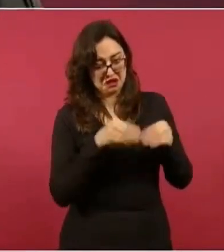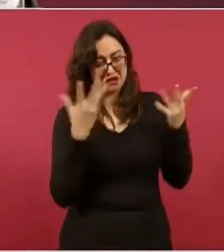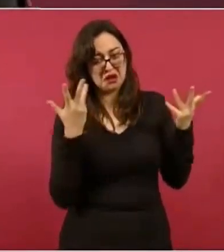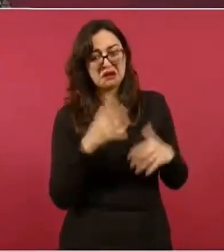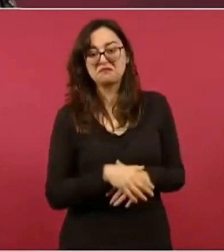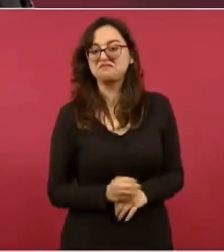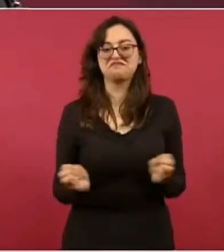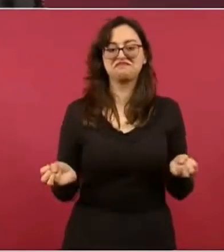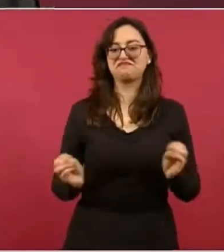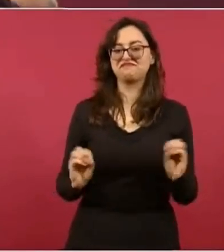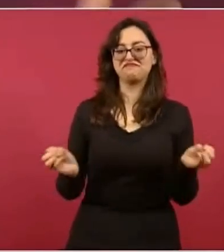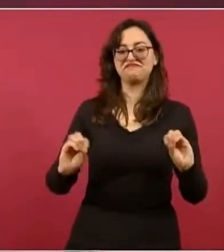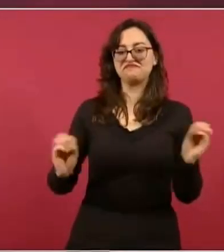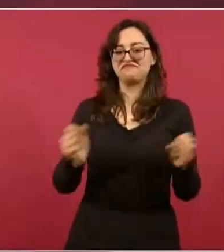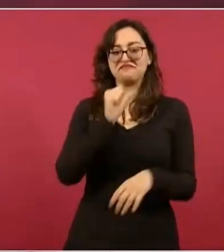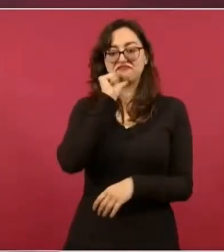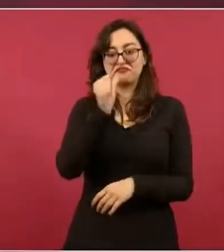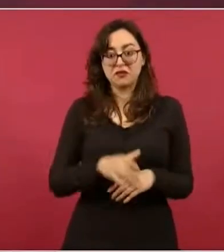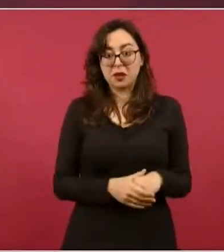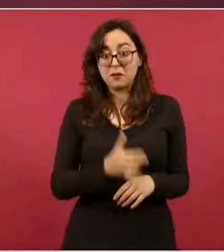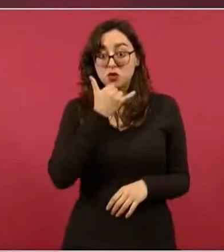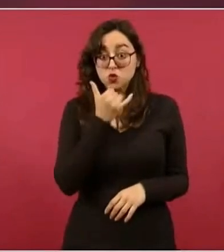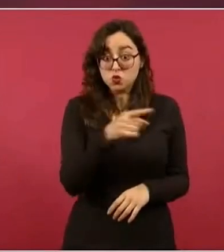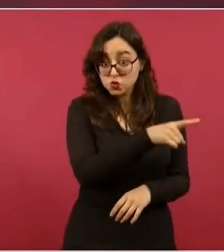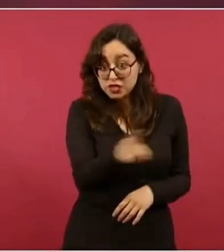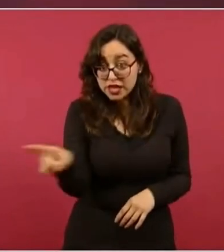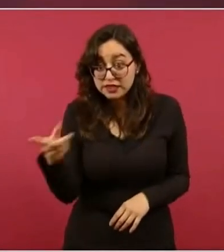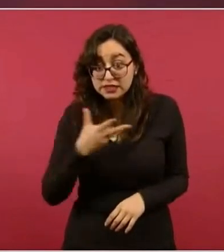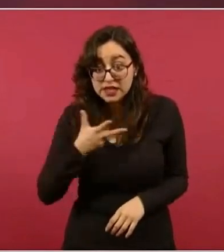que es tan lucrativo el periodismo